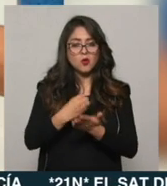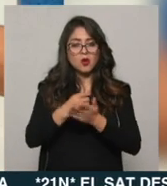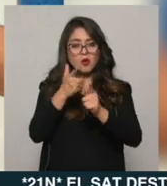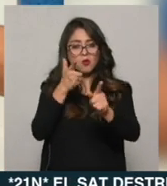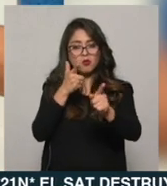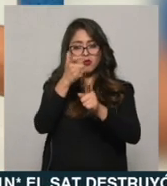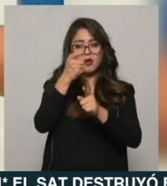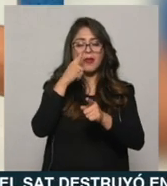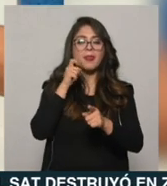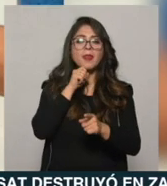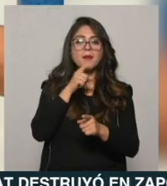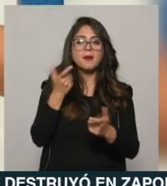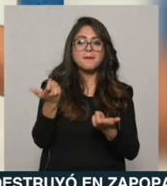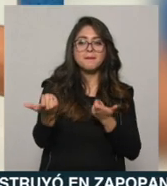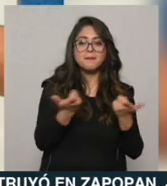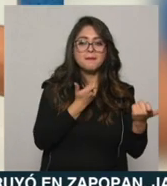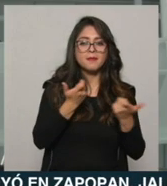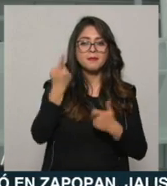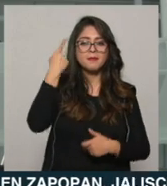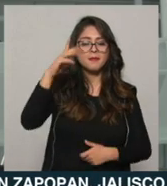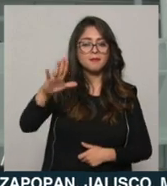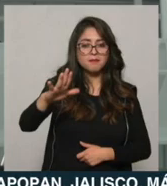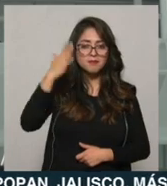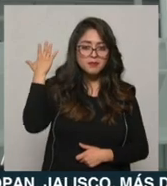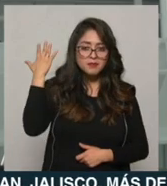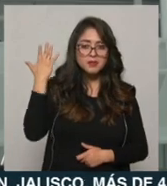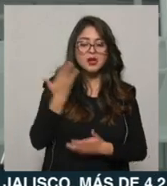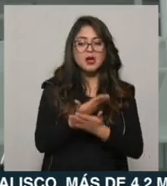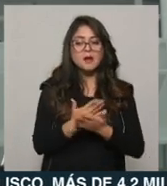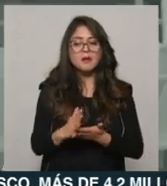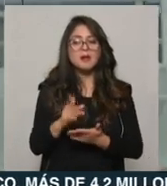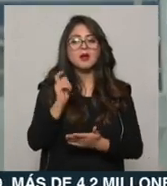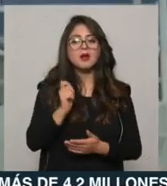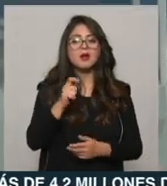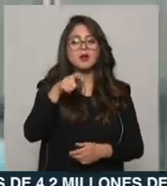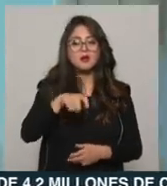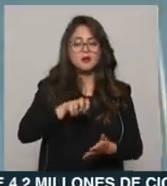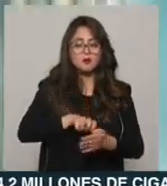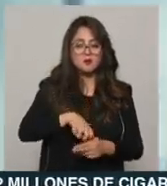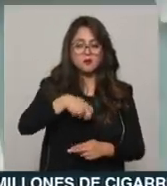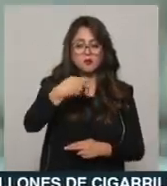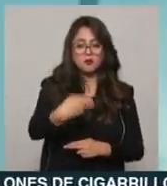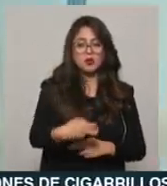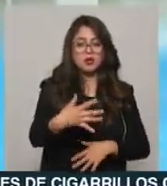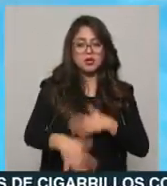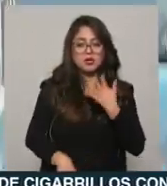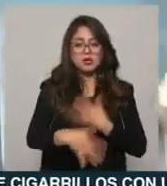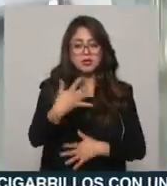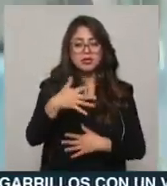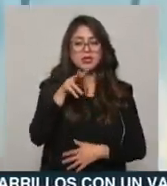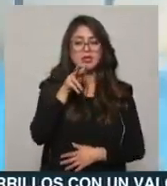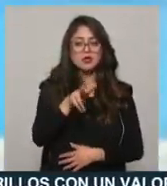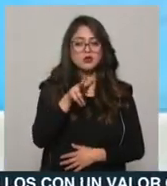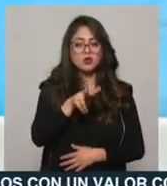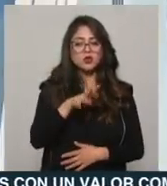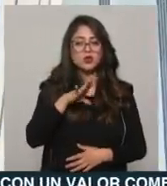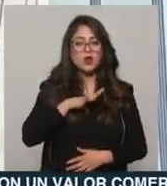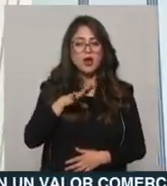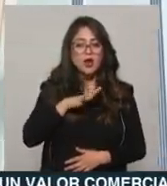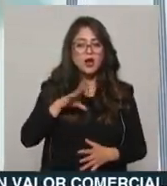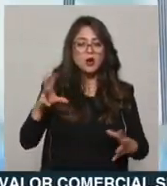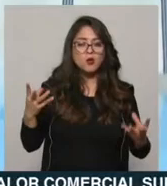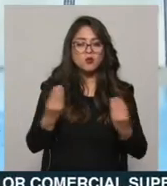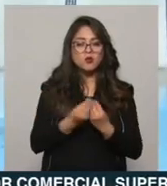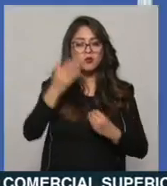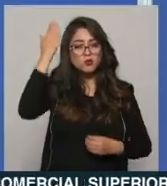y patinaje de velocidad respectivamente. Además, la disciplina de clavados ganaba 15 de 18 medallas disponibles, liderando